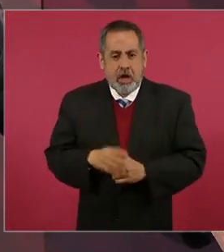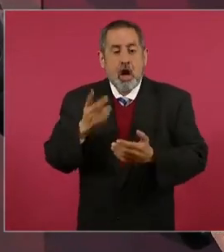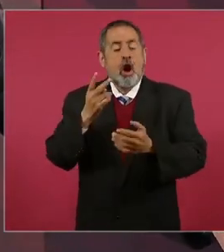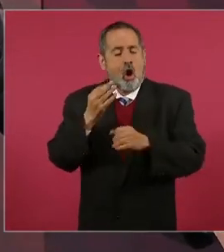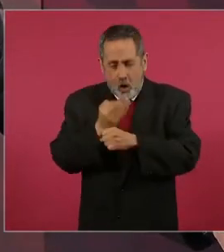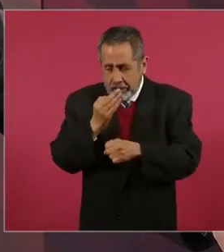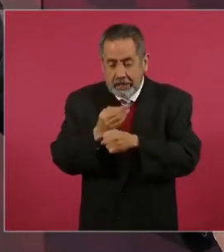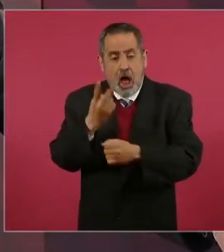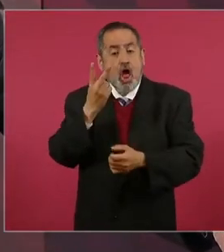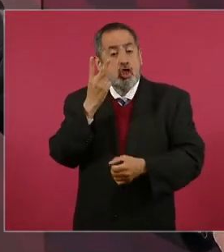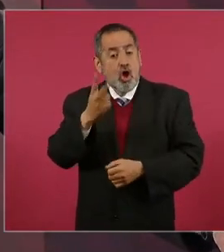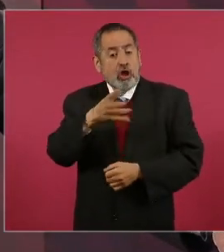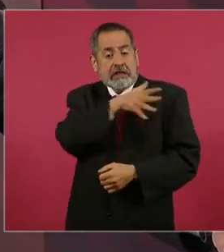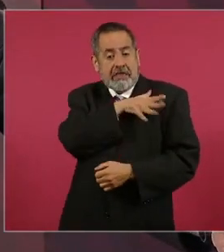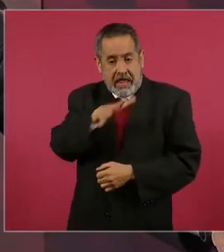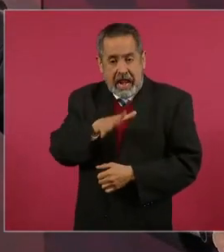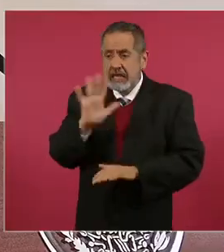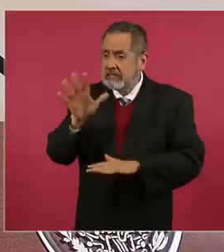cárcel,